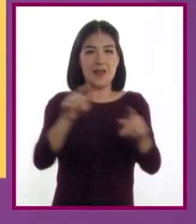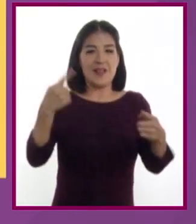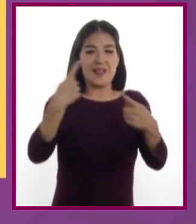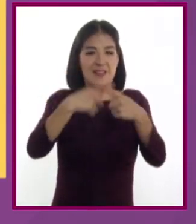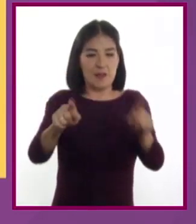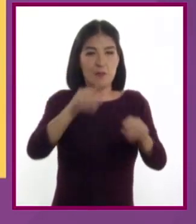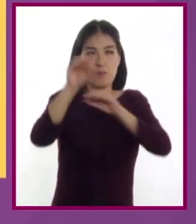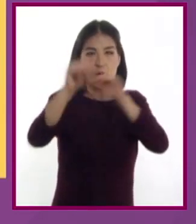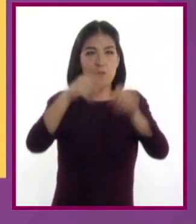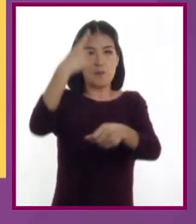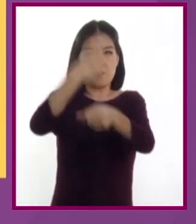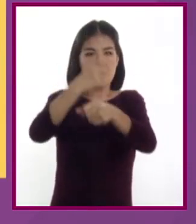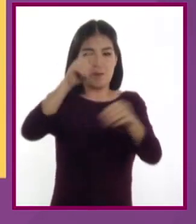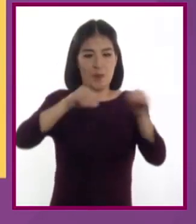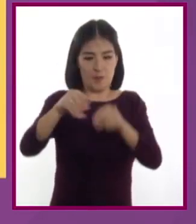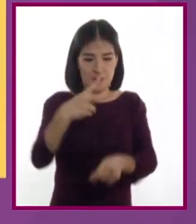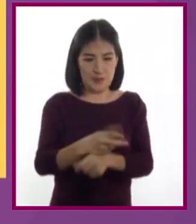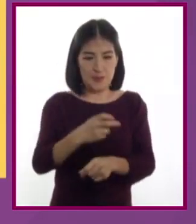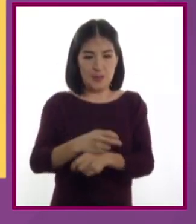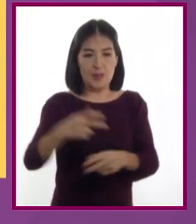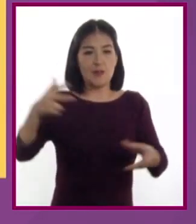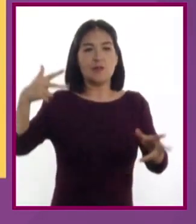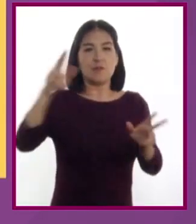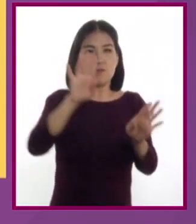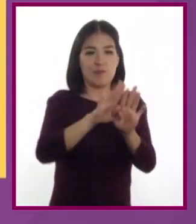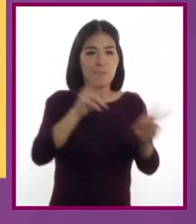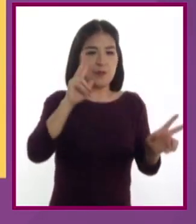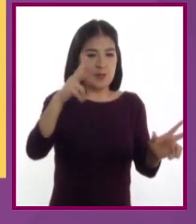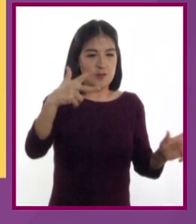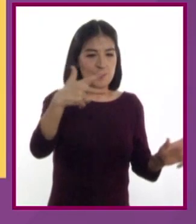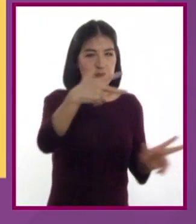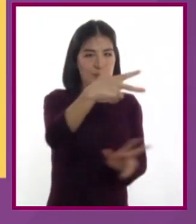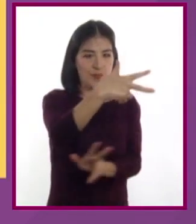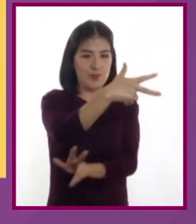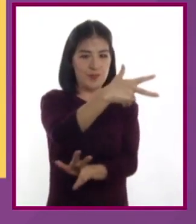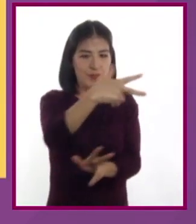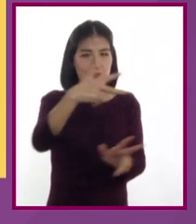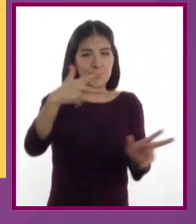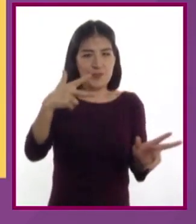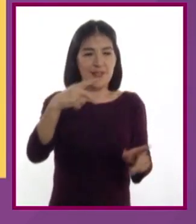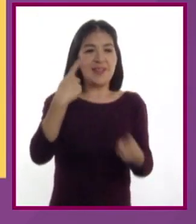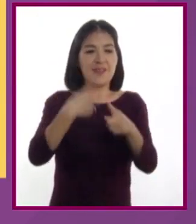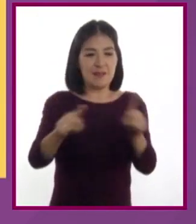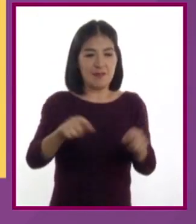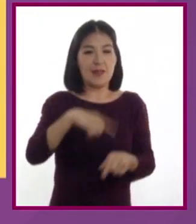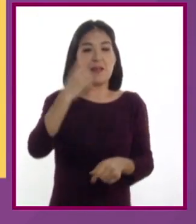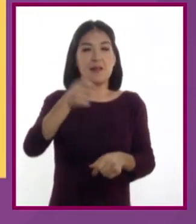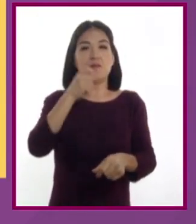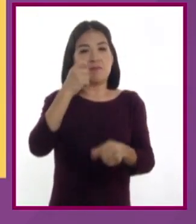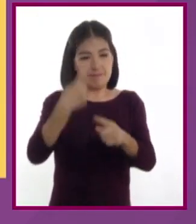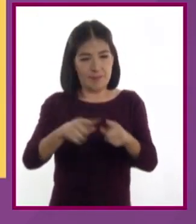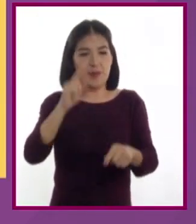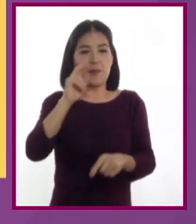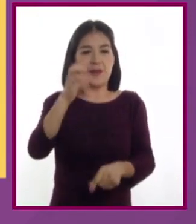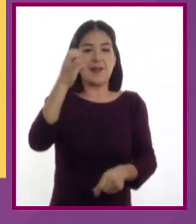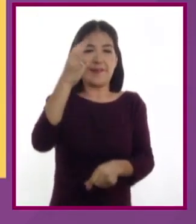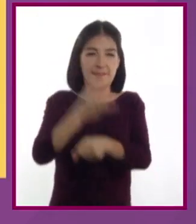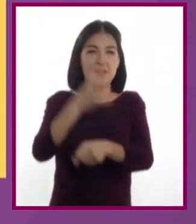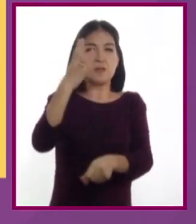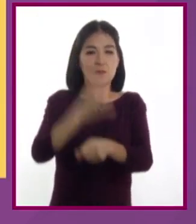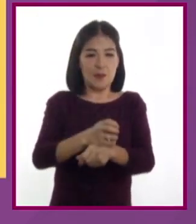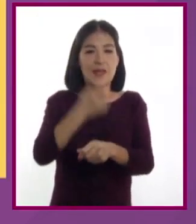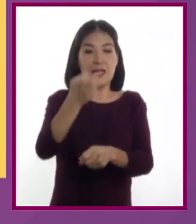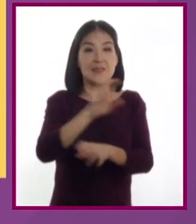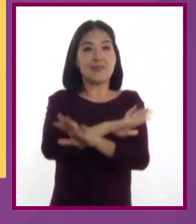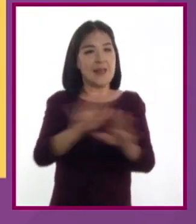1 y 2 del móvil. Y en la diapositiva 3 veremos los desplazamientos 3 y 4 del móvil. Con esto ya